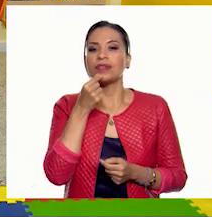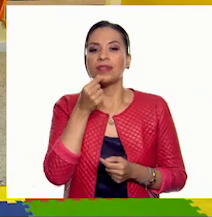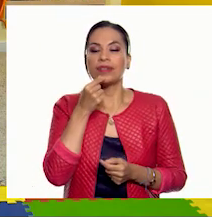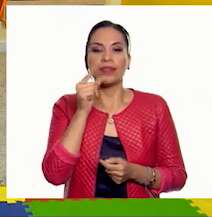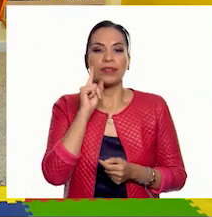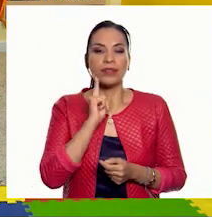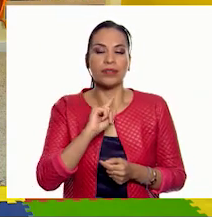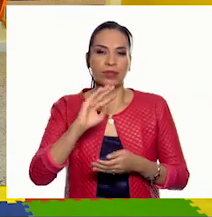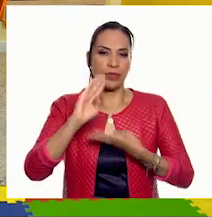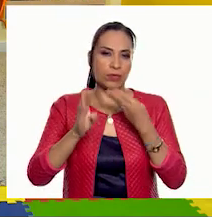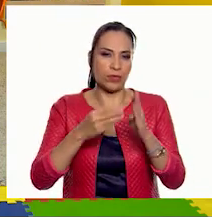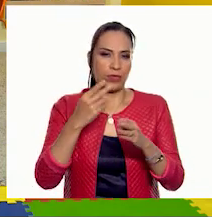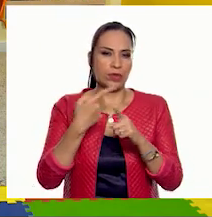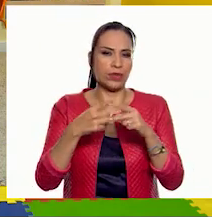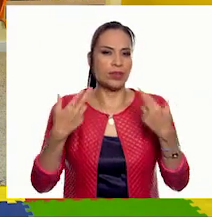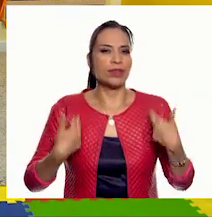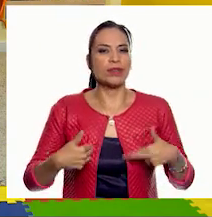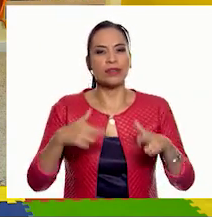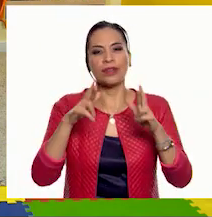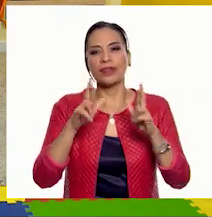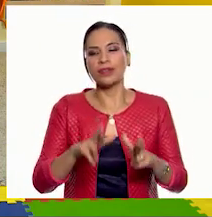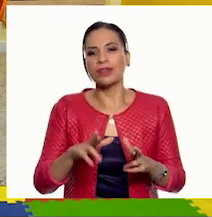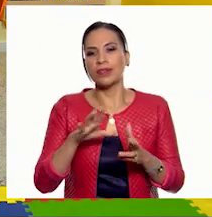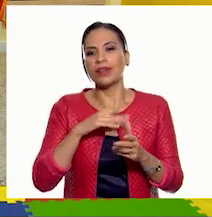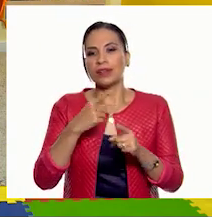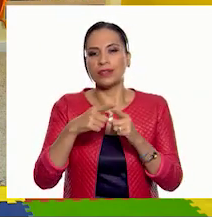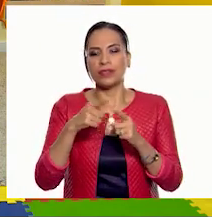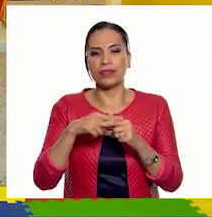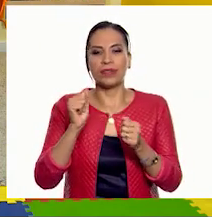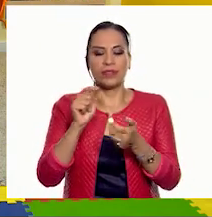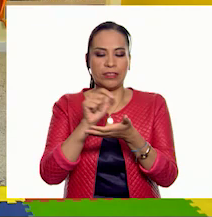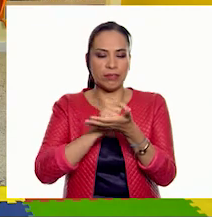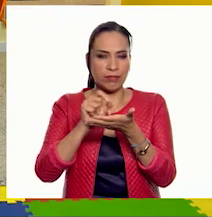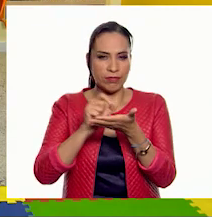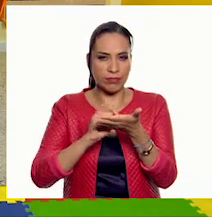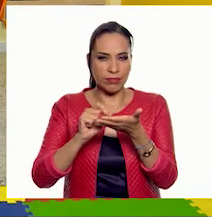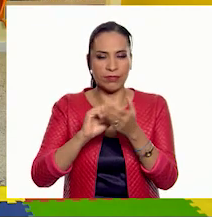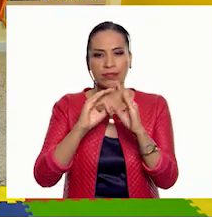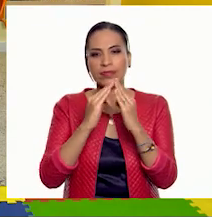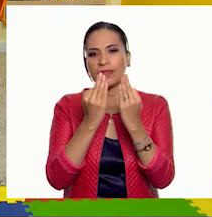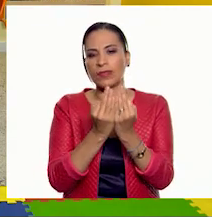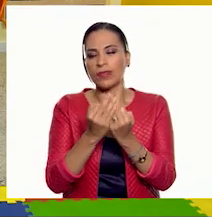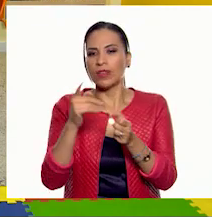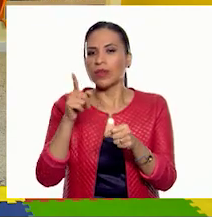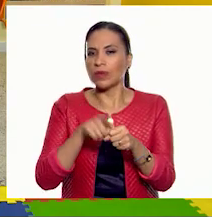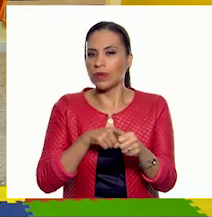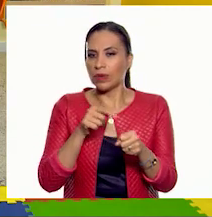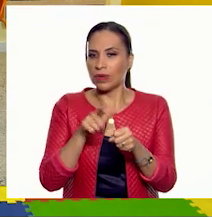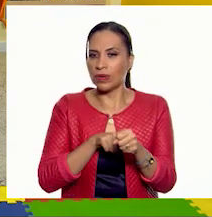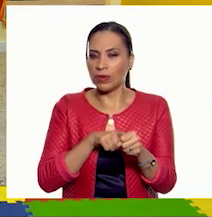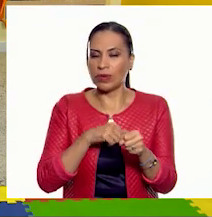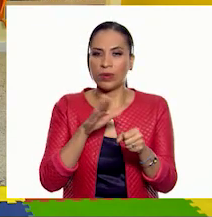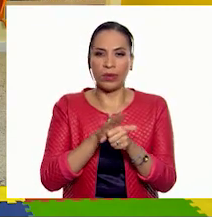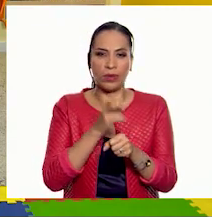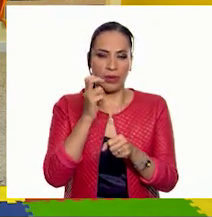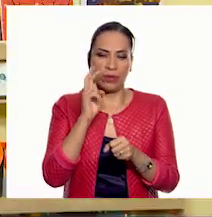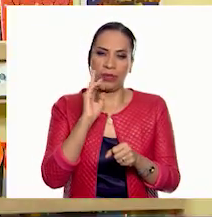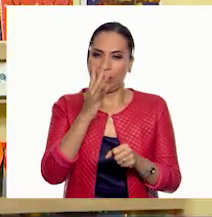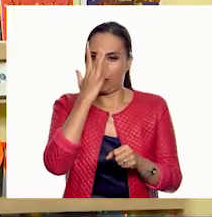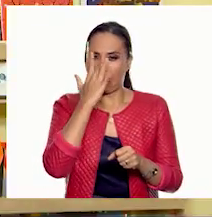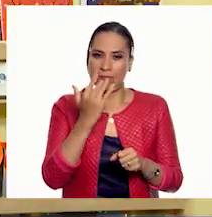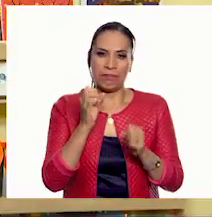los niños al mundo de las representaciones a través de las líneas, formas y colores. Por eso es